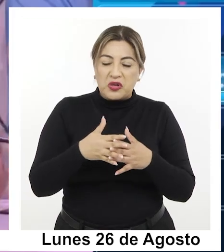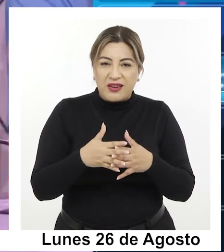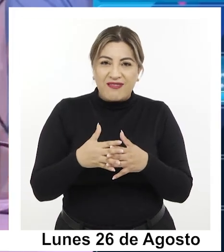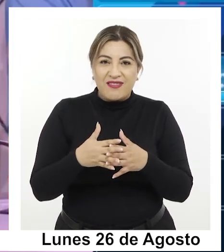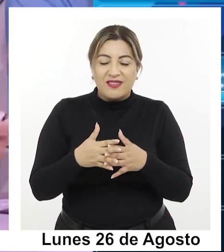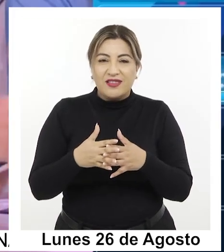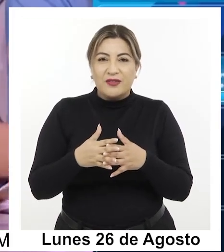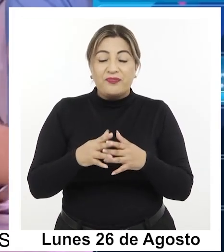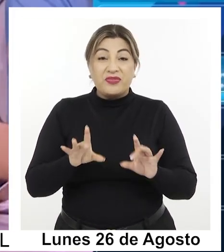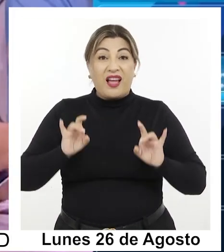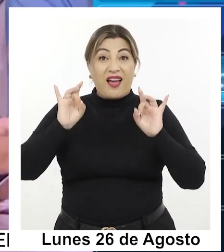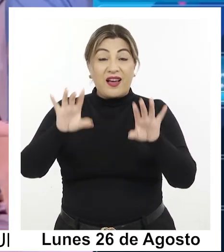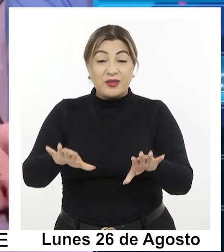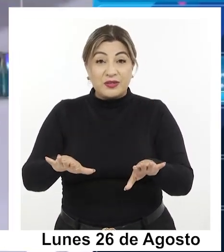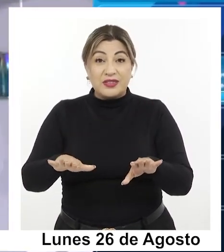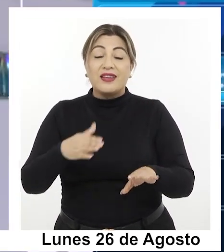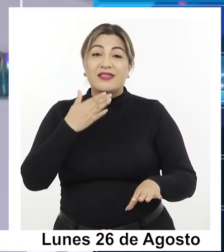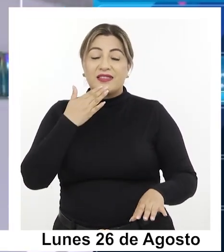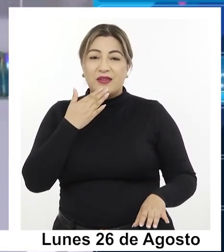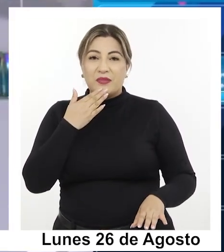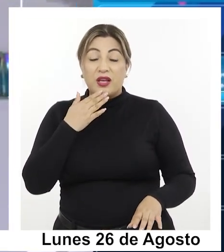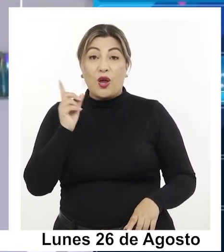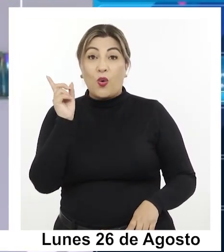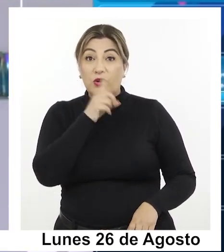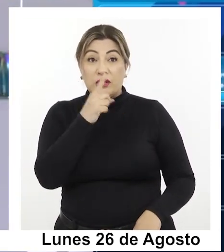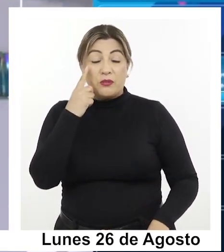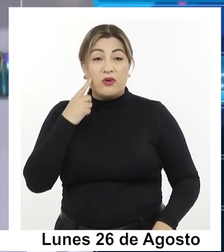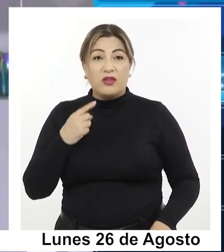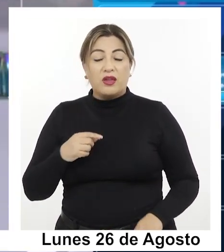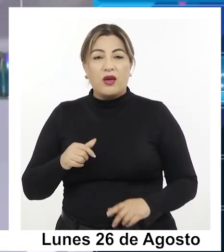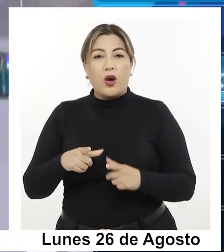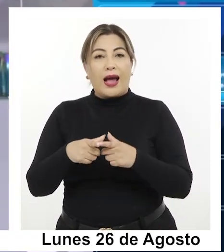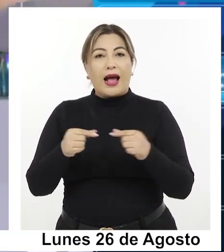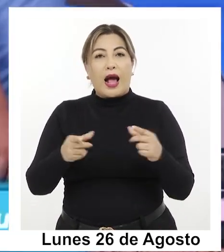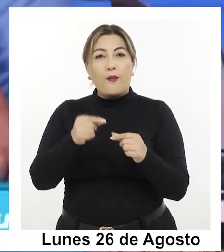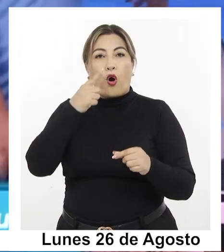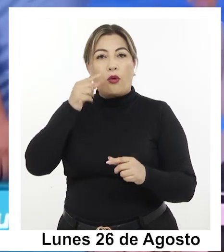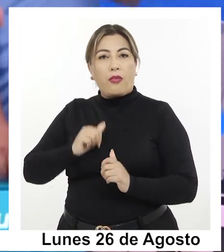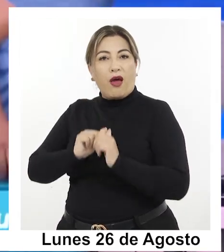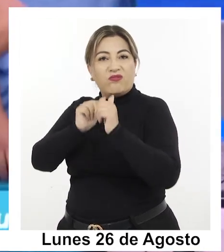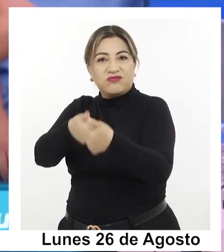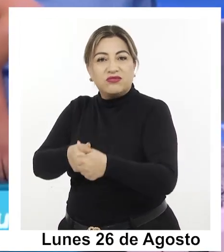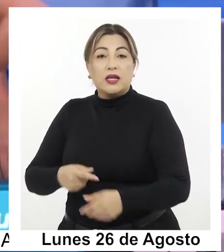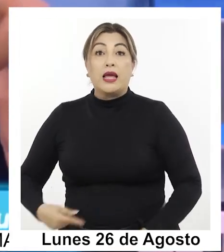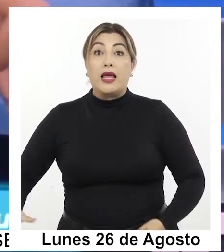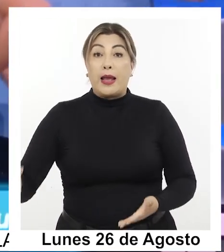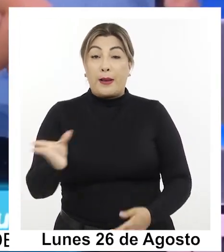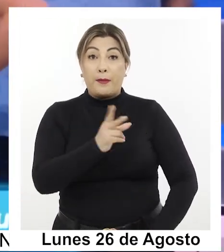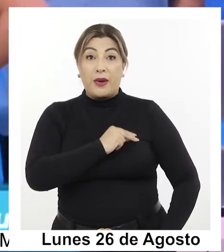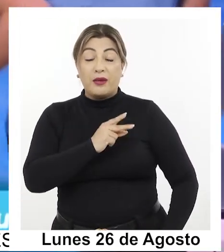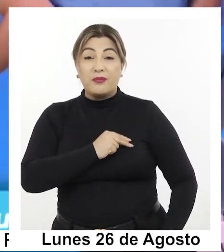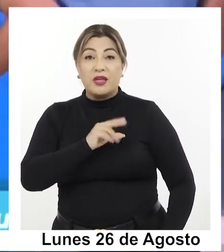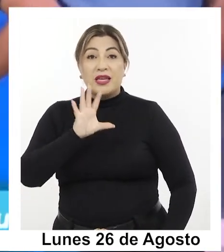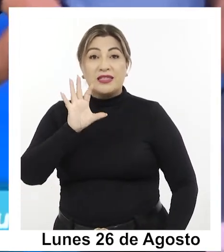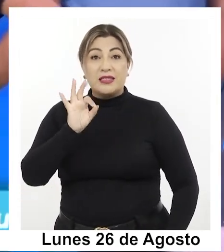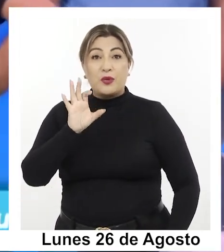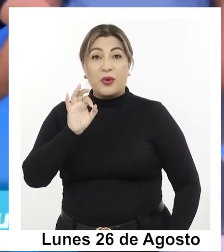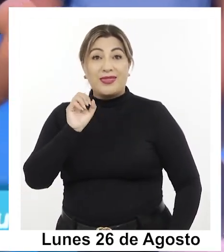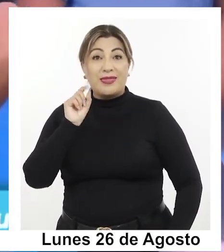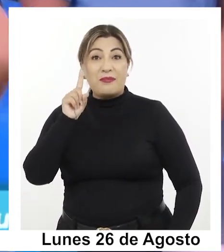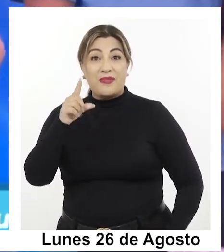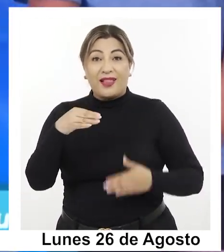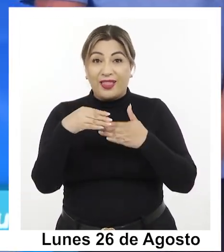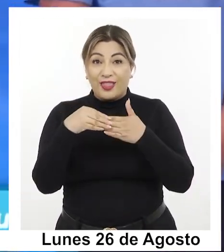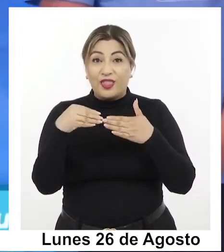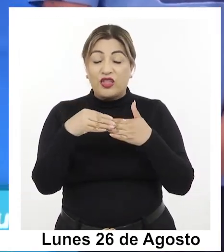australianos y en la gran final derrotó a un japonés. El premio, 50 mil dólares,